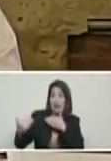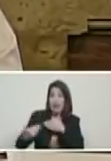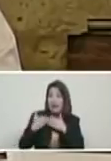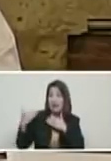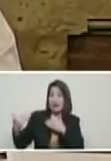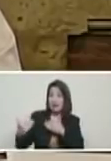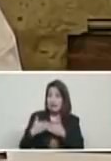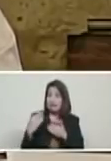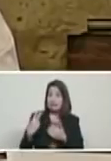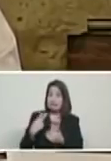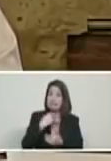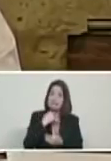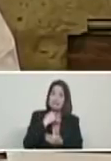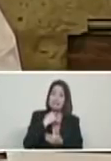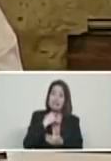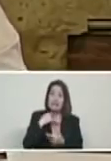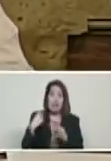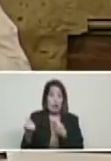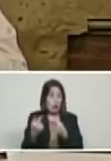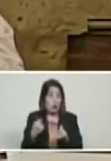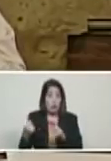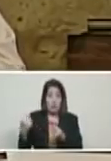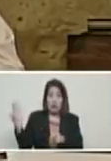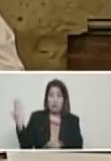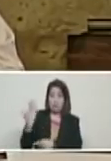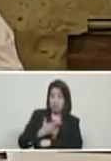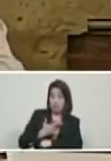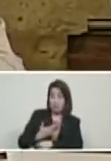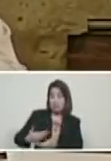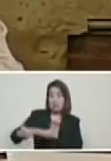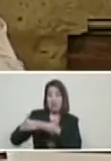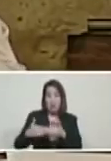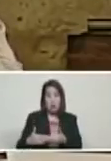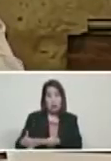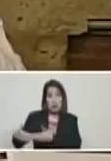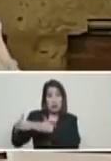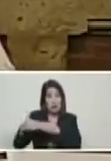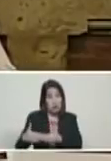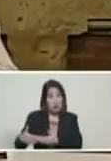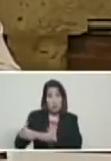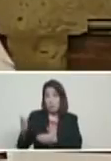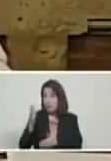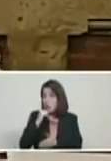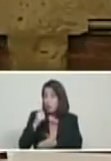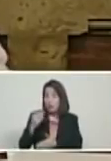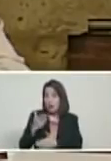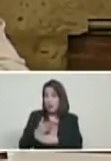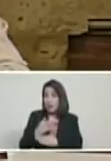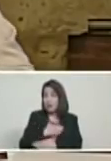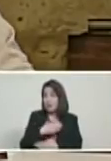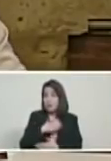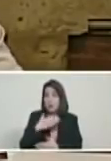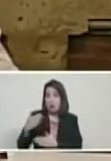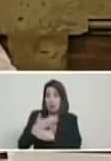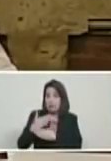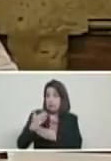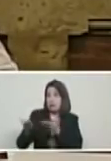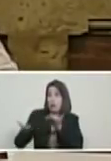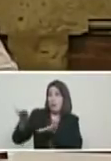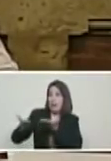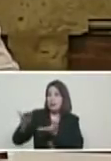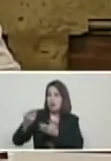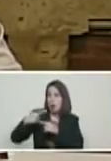económica imperialista y oligárquica sin parangón, sin comparación con ningún proceso del mundo.